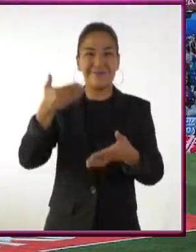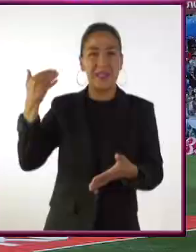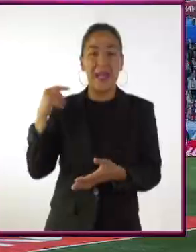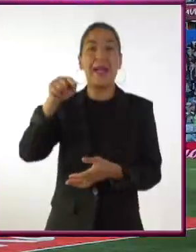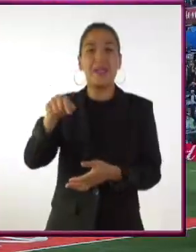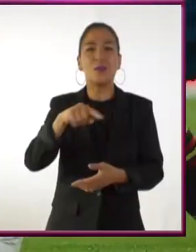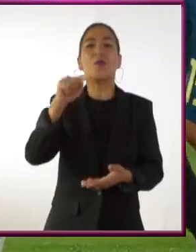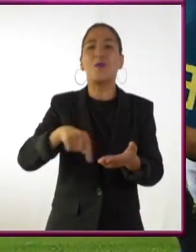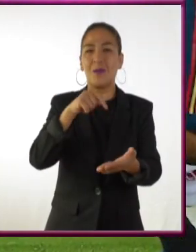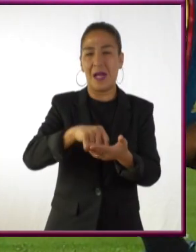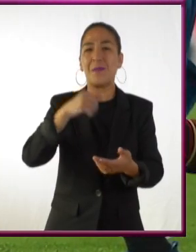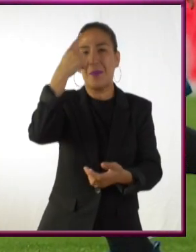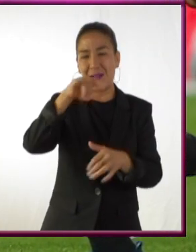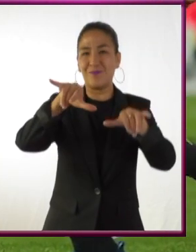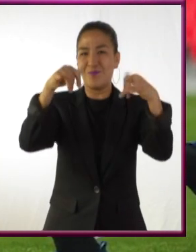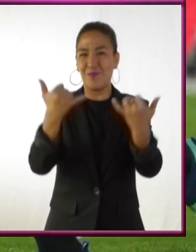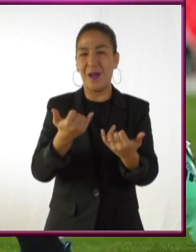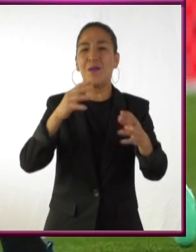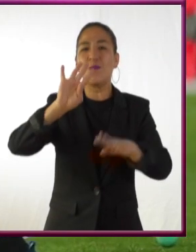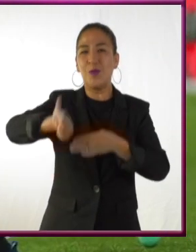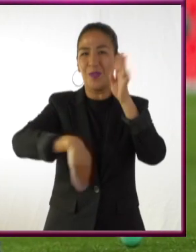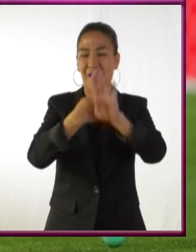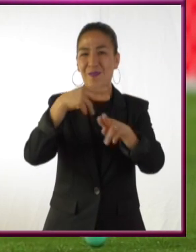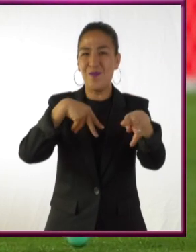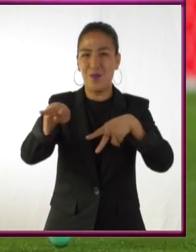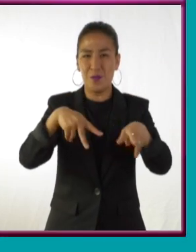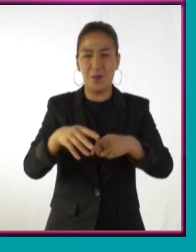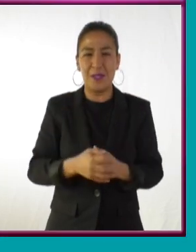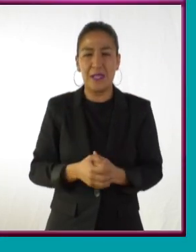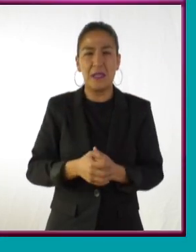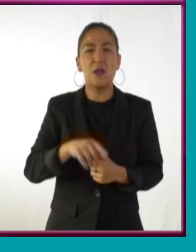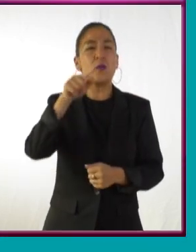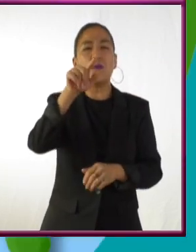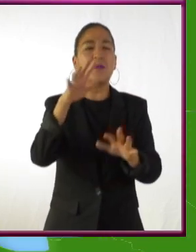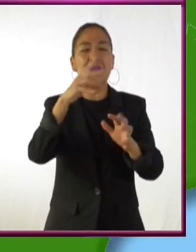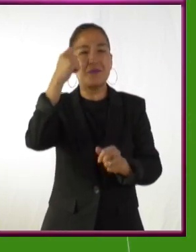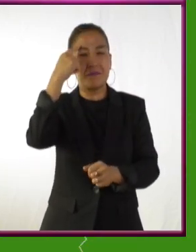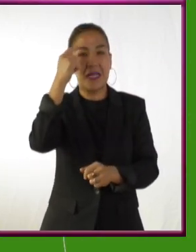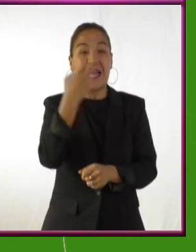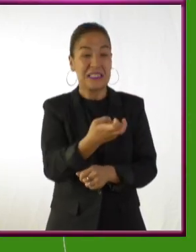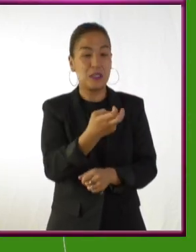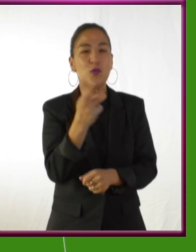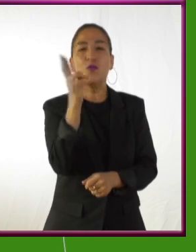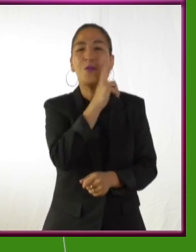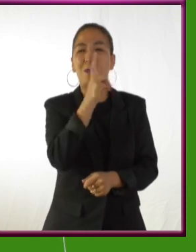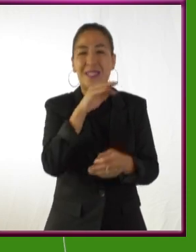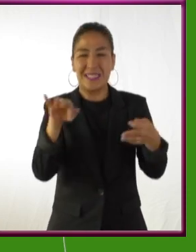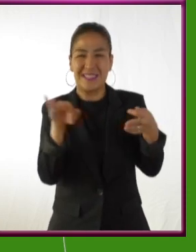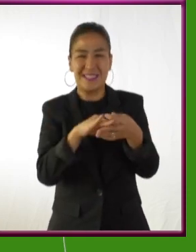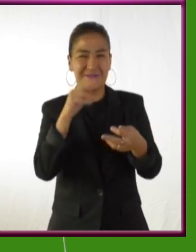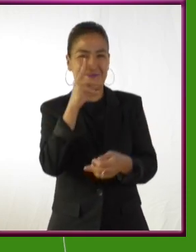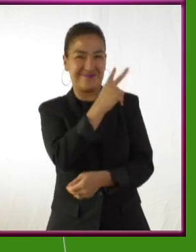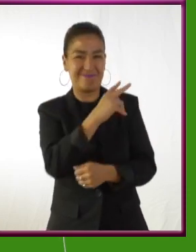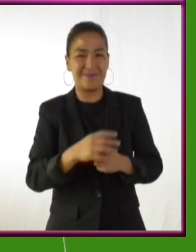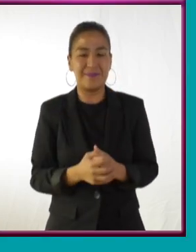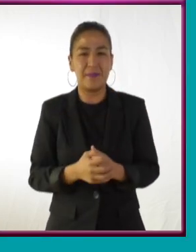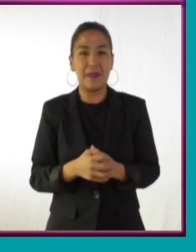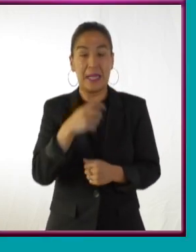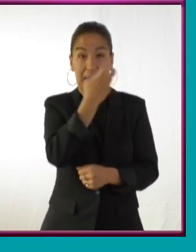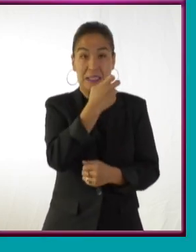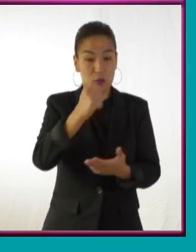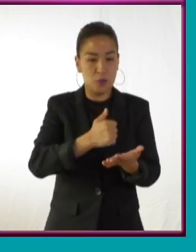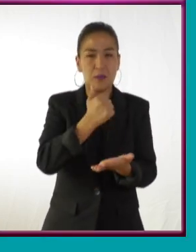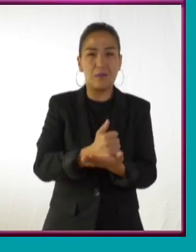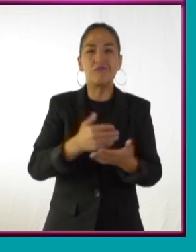2018 fue una de las sedes de la Copa Mundial de Fútbol. Para que más o menos te ubiques, está en Rusia, más o menos aquí.